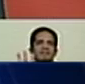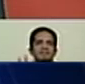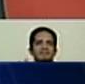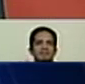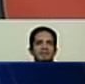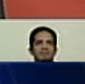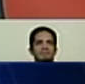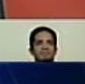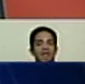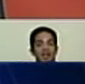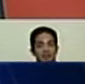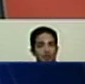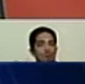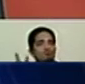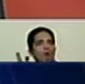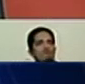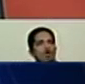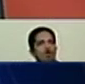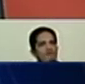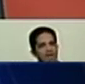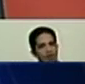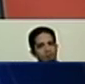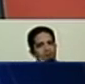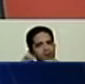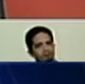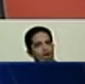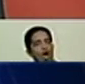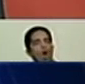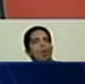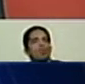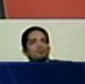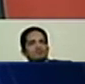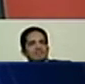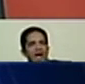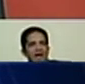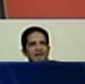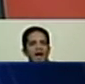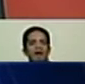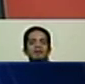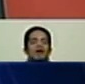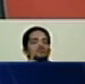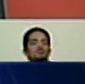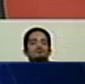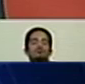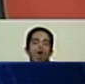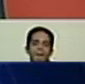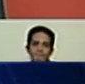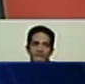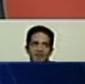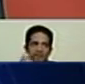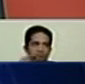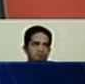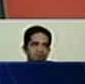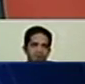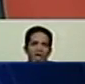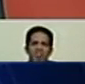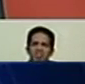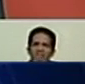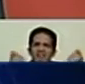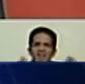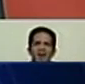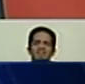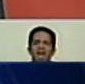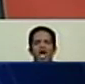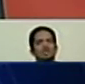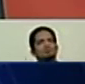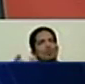nuevo gobierno de Guyana para aquel momento comienza a agredir la memoria histórica de nuestra patria, comienza a insultar